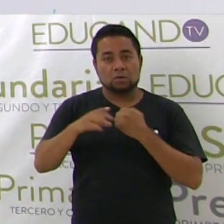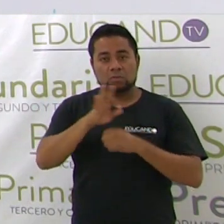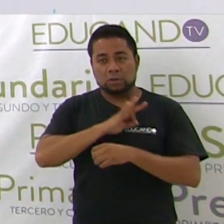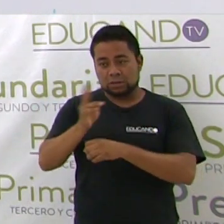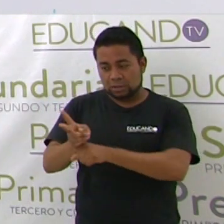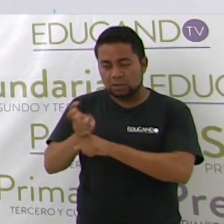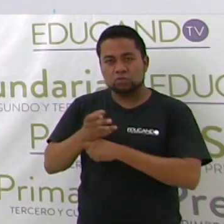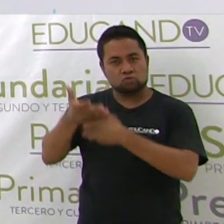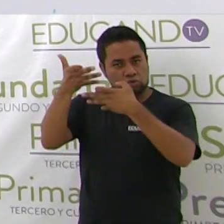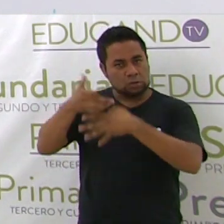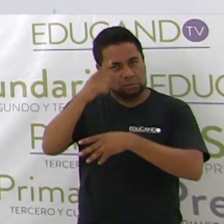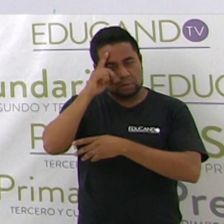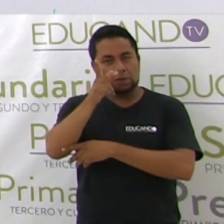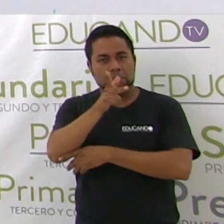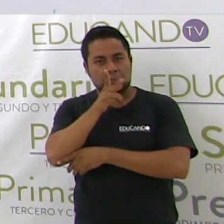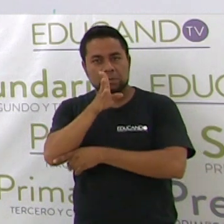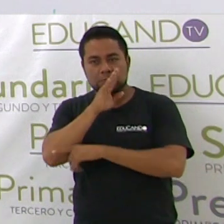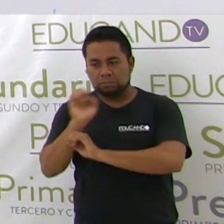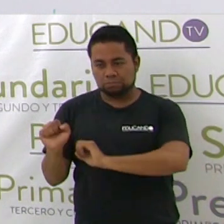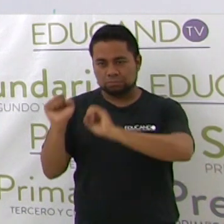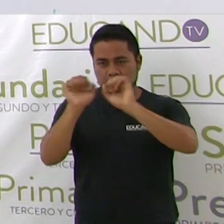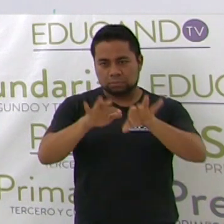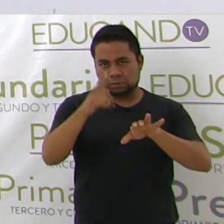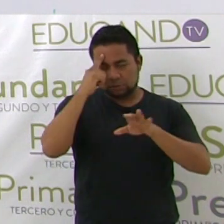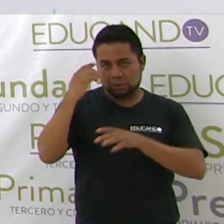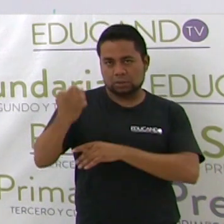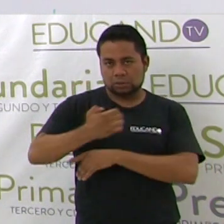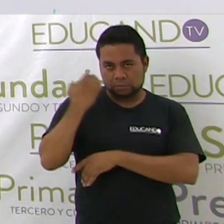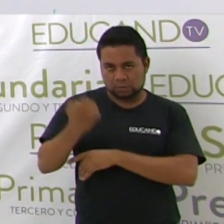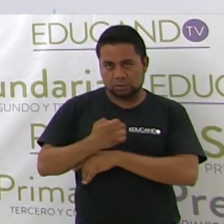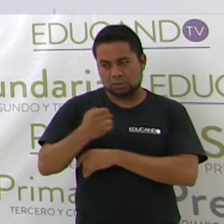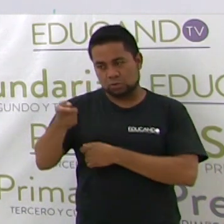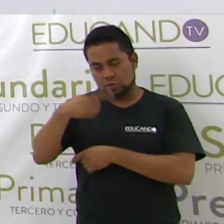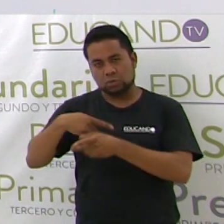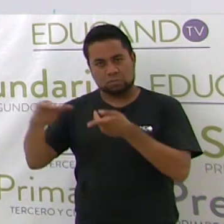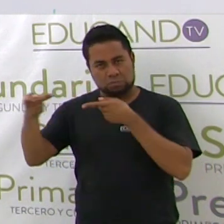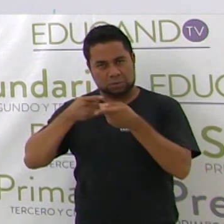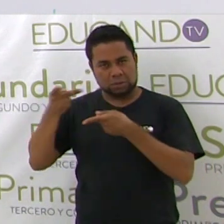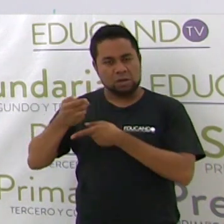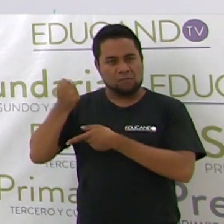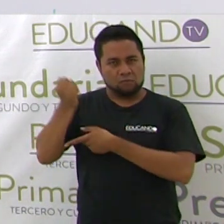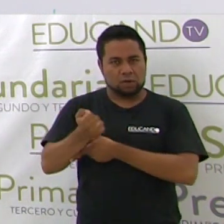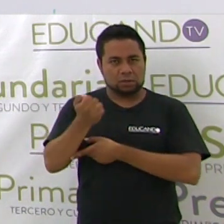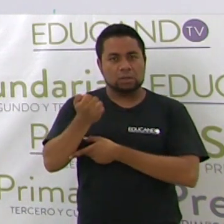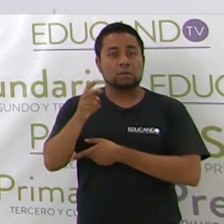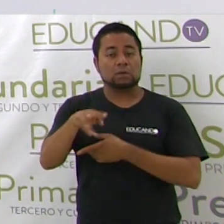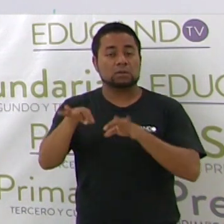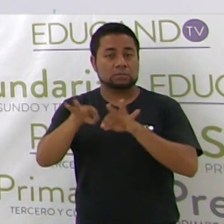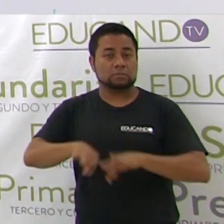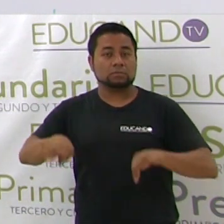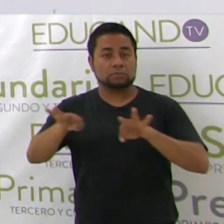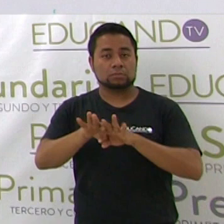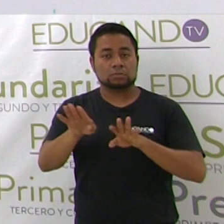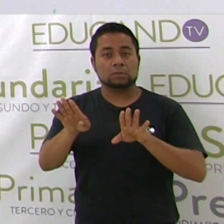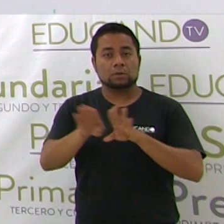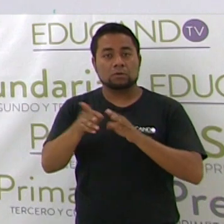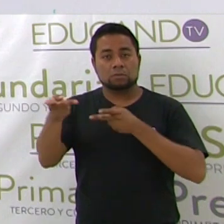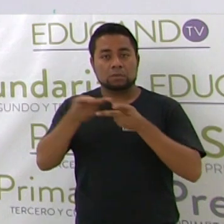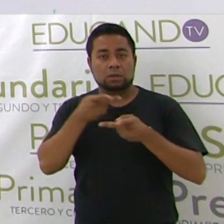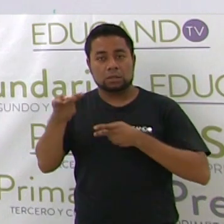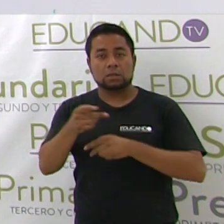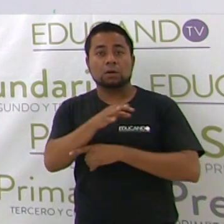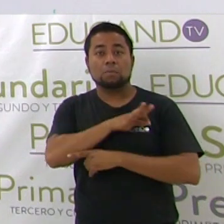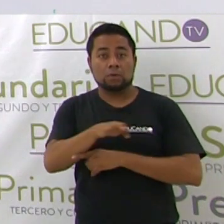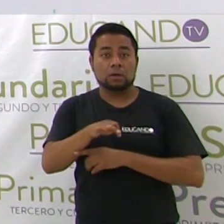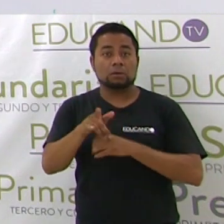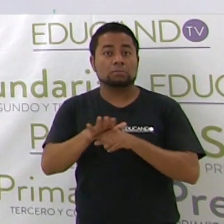formal a los papás para que asistan a la escuela. Ustedes practiquen mucho, es muy importante que practiquen mucho,